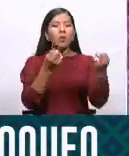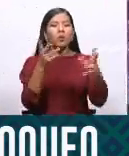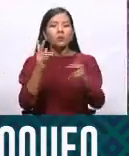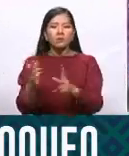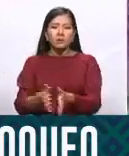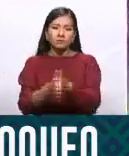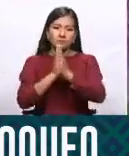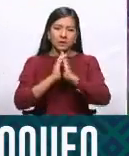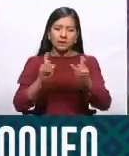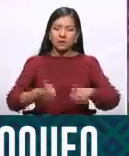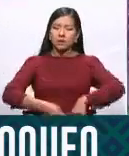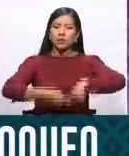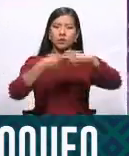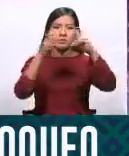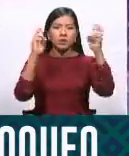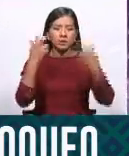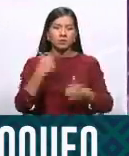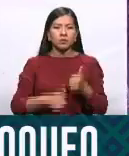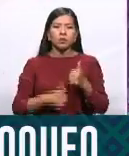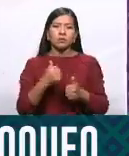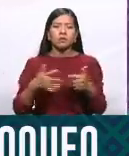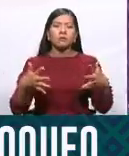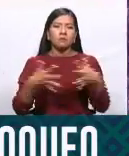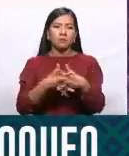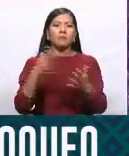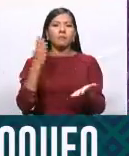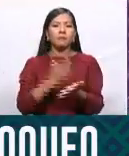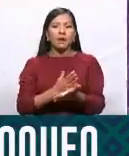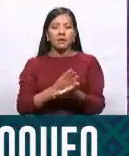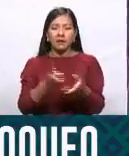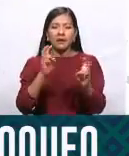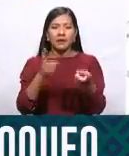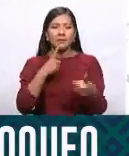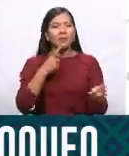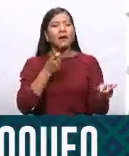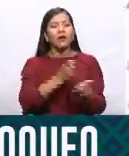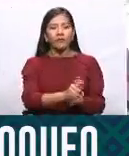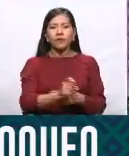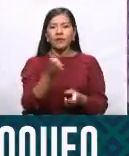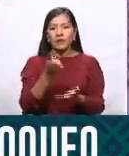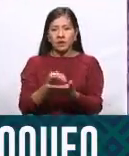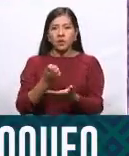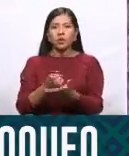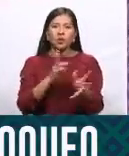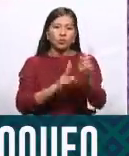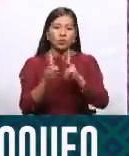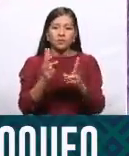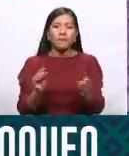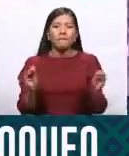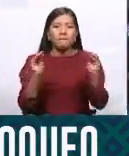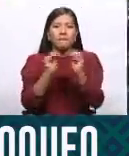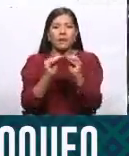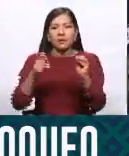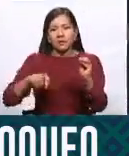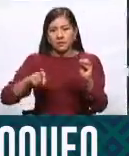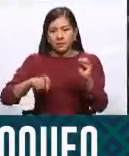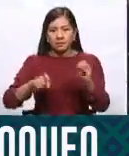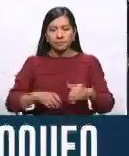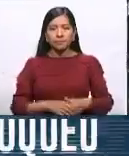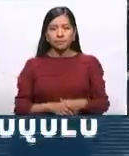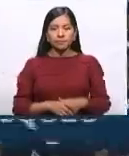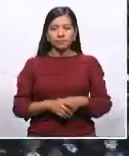que se levanten estas medidas de presión, que solamente llegan a afectar a la economía de la población más necesitada.